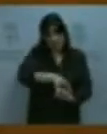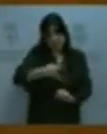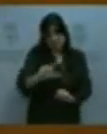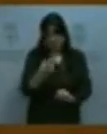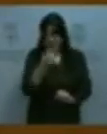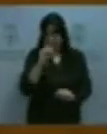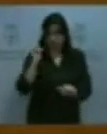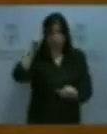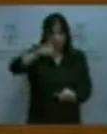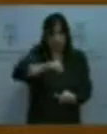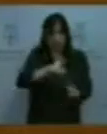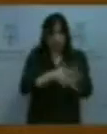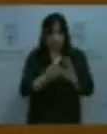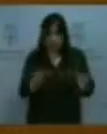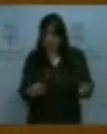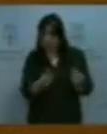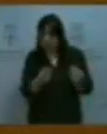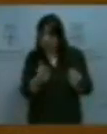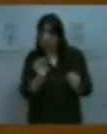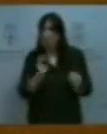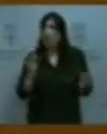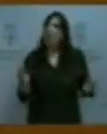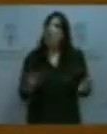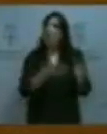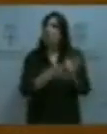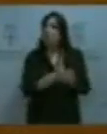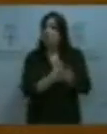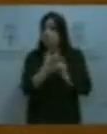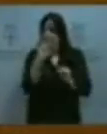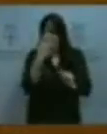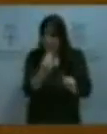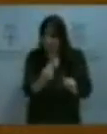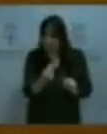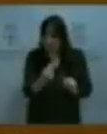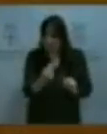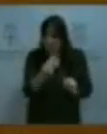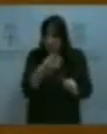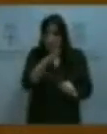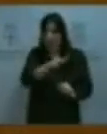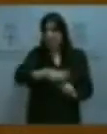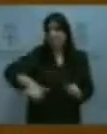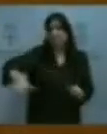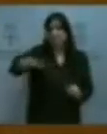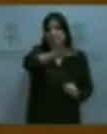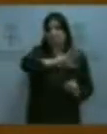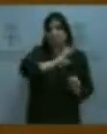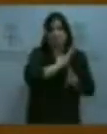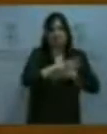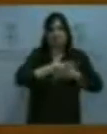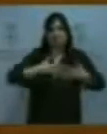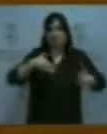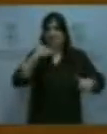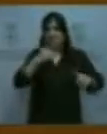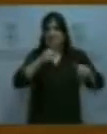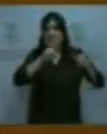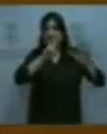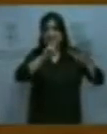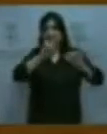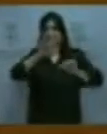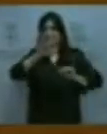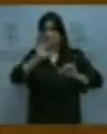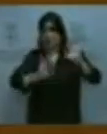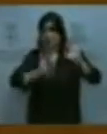que el lobo ya campe a sus anchas por casi el 65%, 60% del territorio del Principado de Asturias.